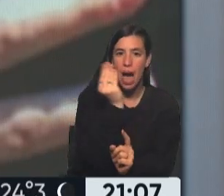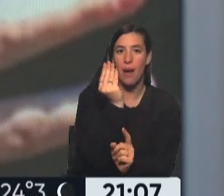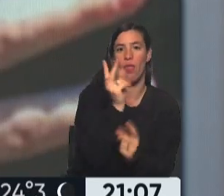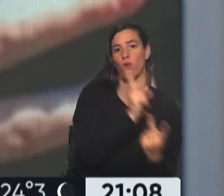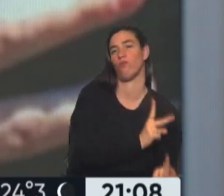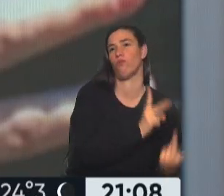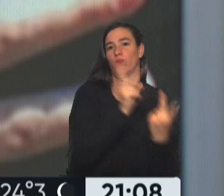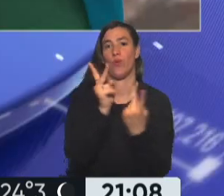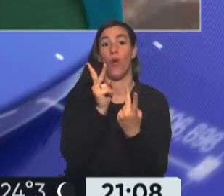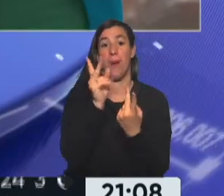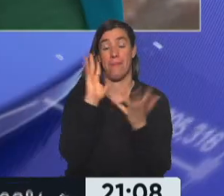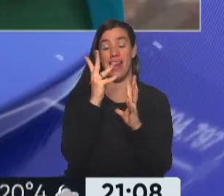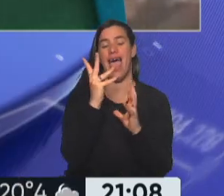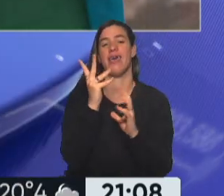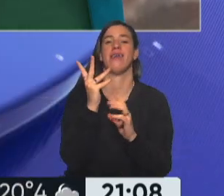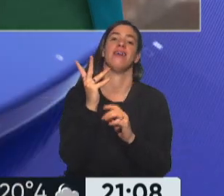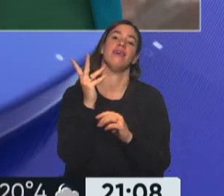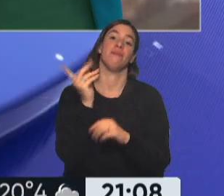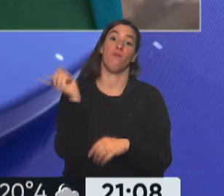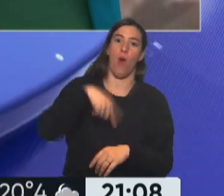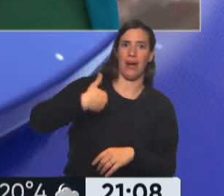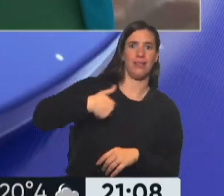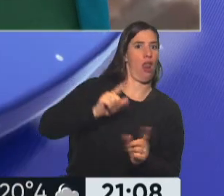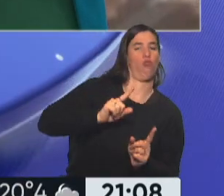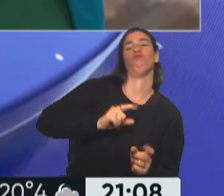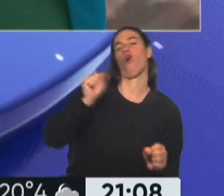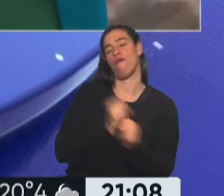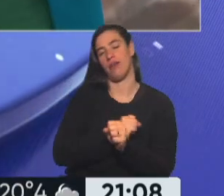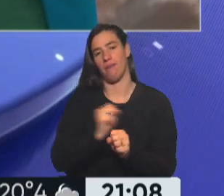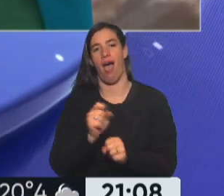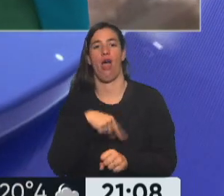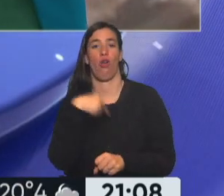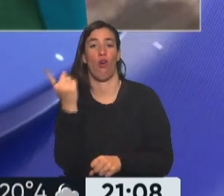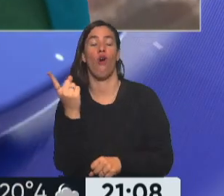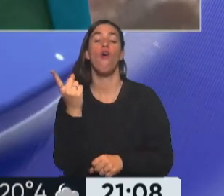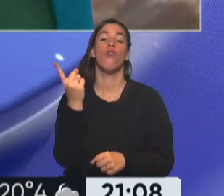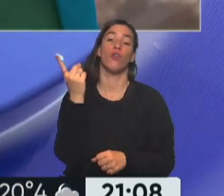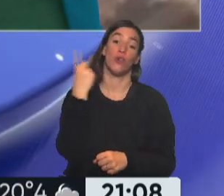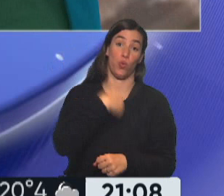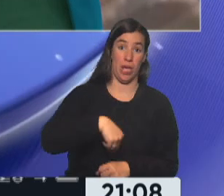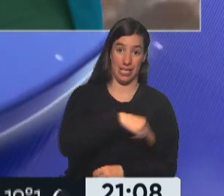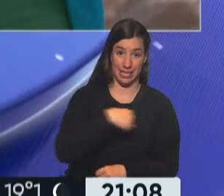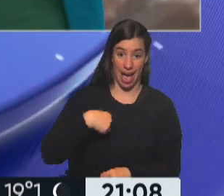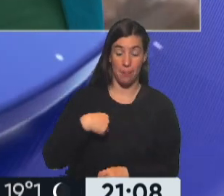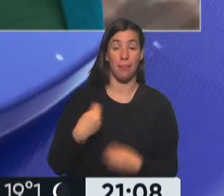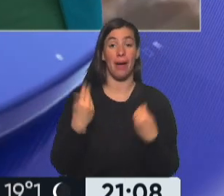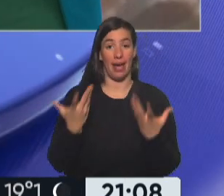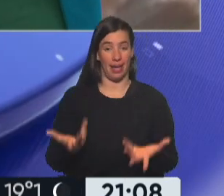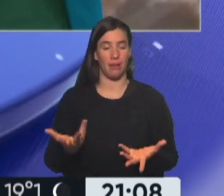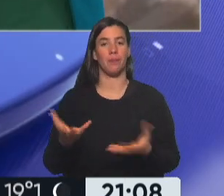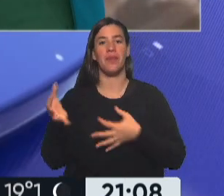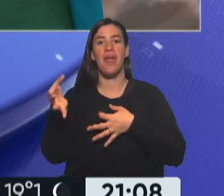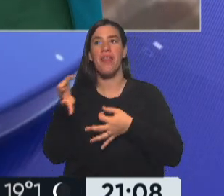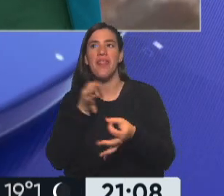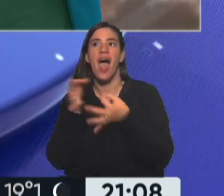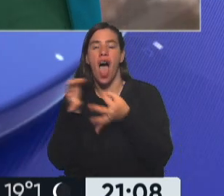finalmente se confirmó a Suiza. Es algo que se viene esperando ya hace varias semanas, que son básicamente diálogos que lo que buscan es